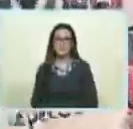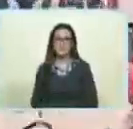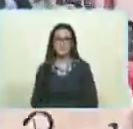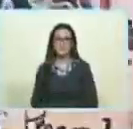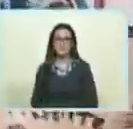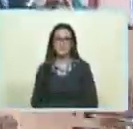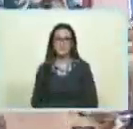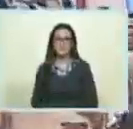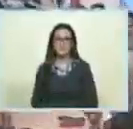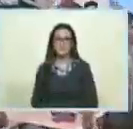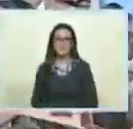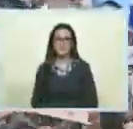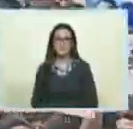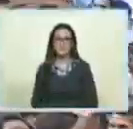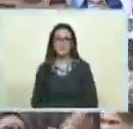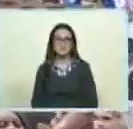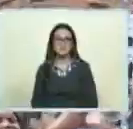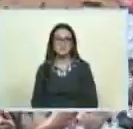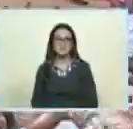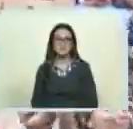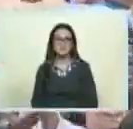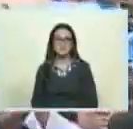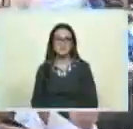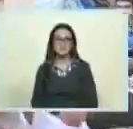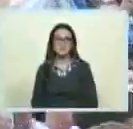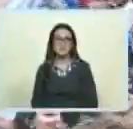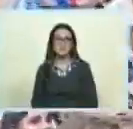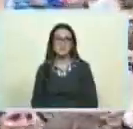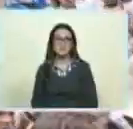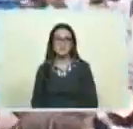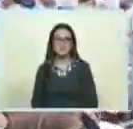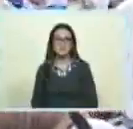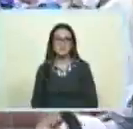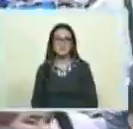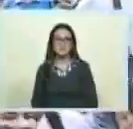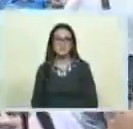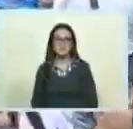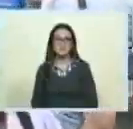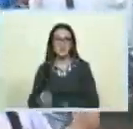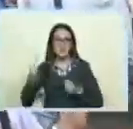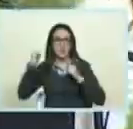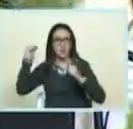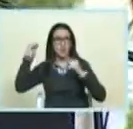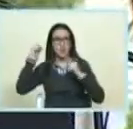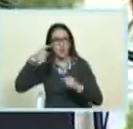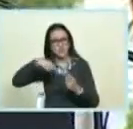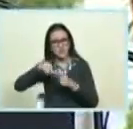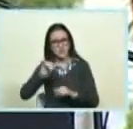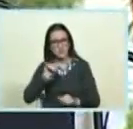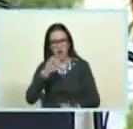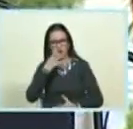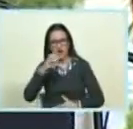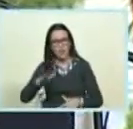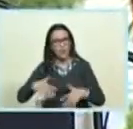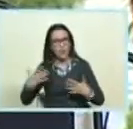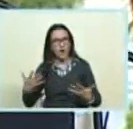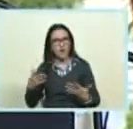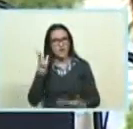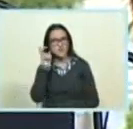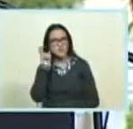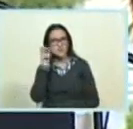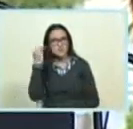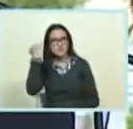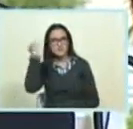Correcto, mira, también es alborotadísimo. La juventud. Vamos a gritar una consigna, ¿vale? De ustedes. ¿Qué consigna se les